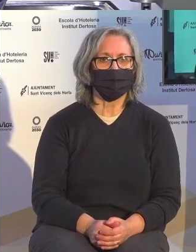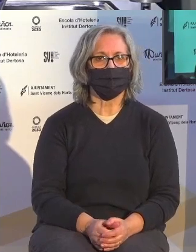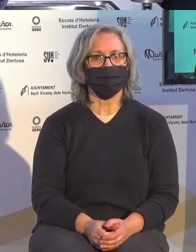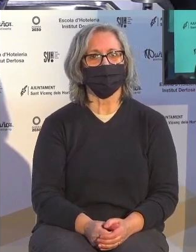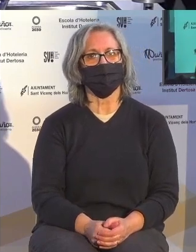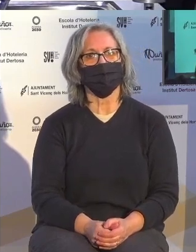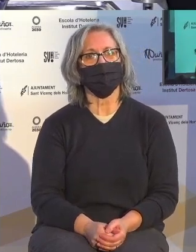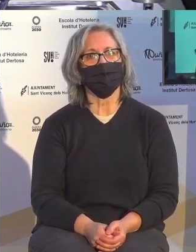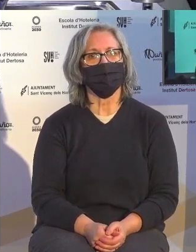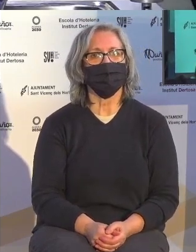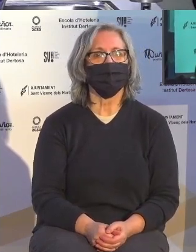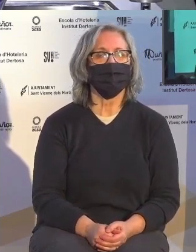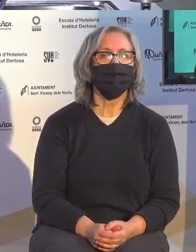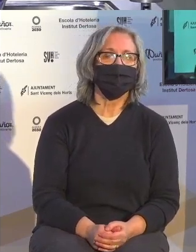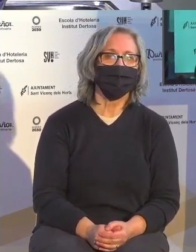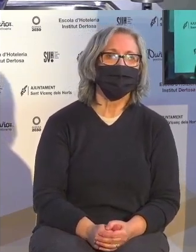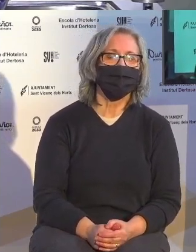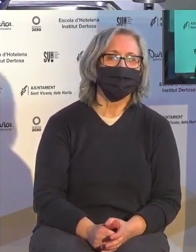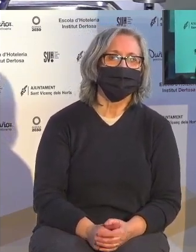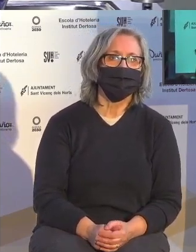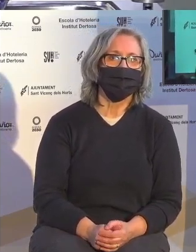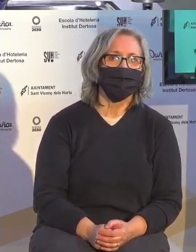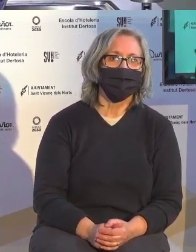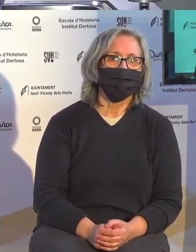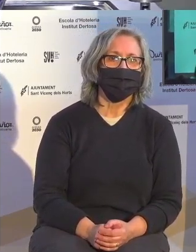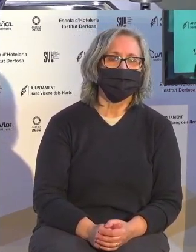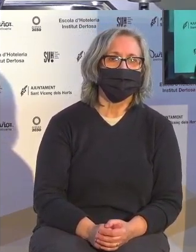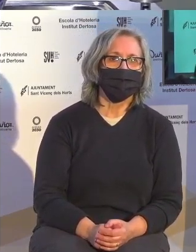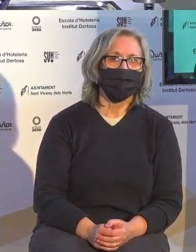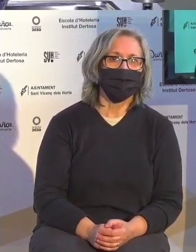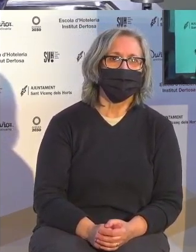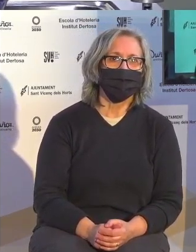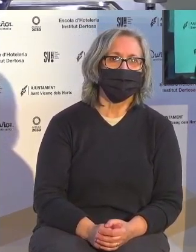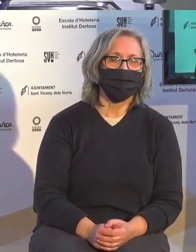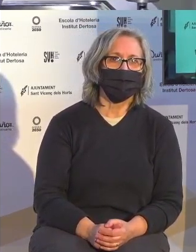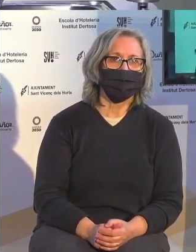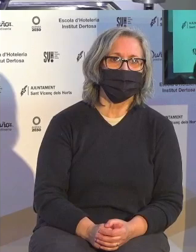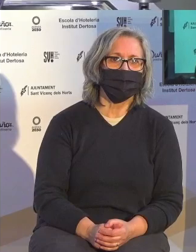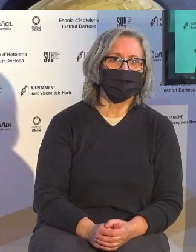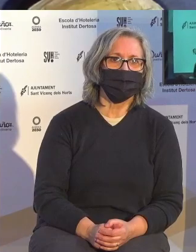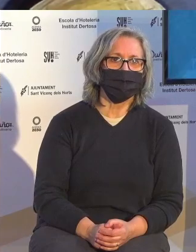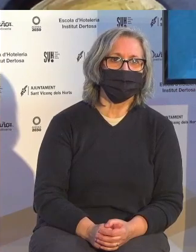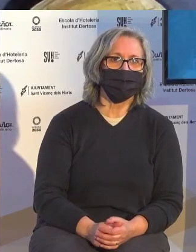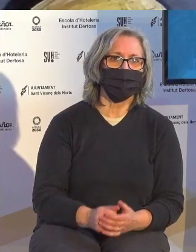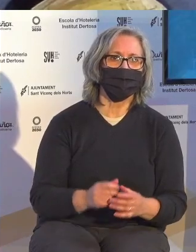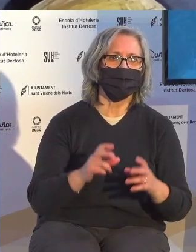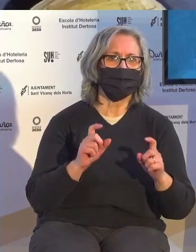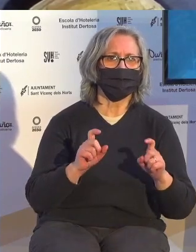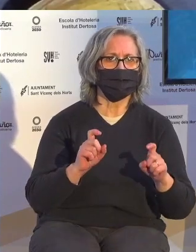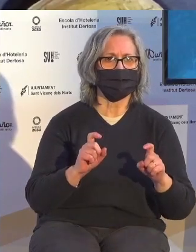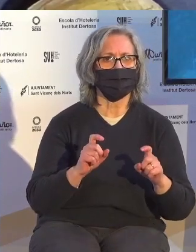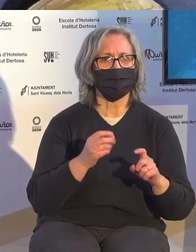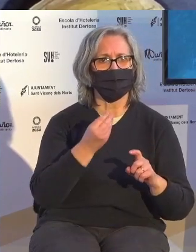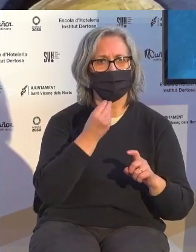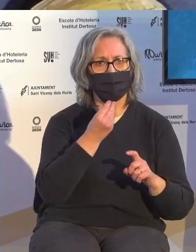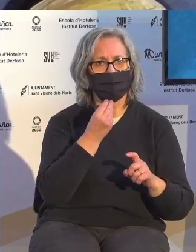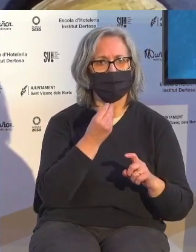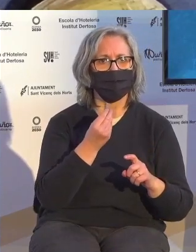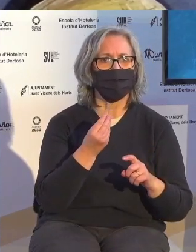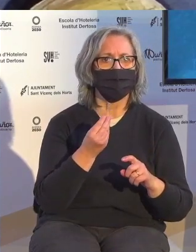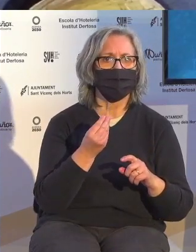a lo que quieres quedar muy ricos recomiendo la capacidad de las dos en la salsa